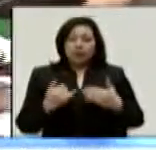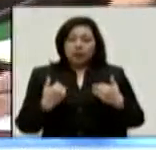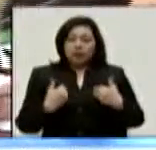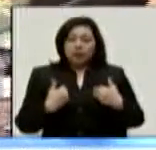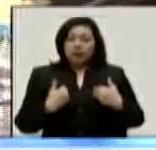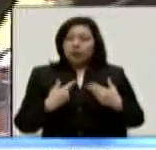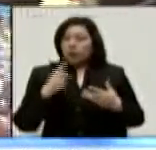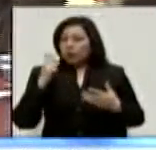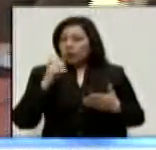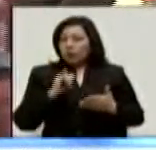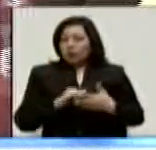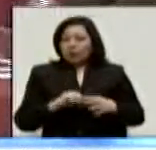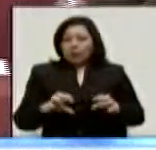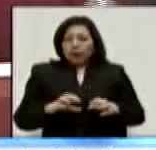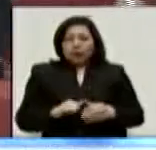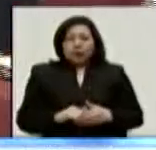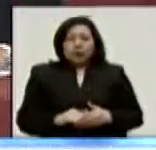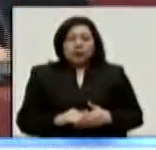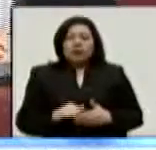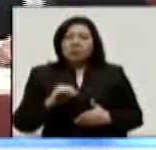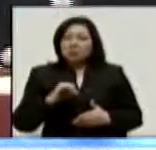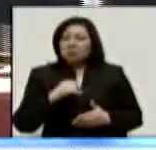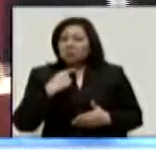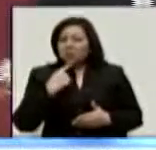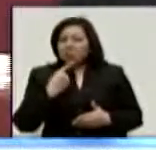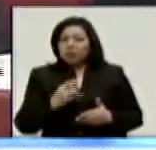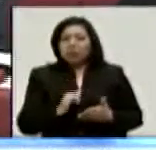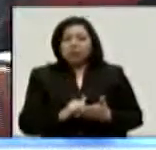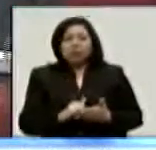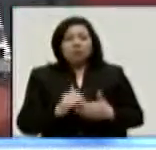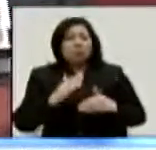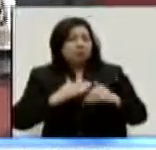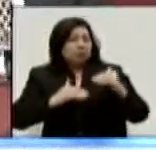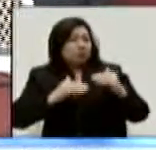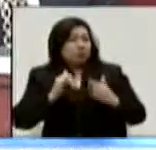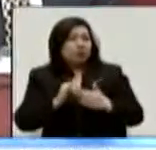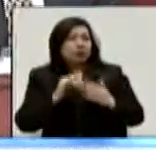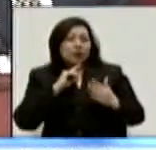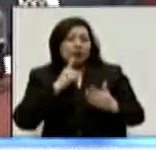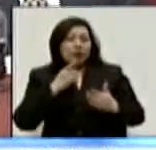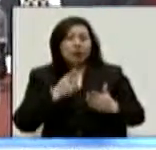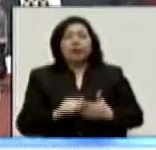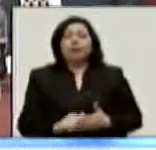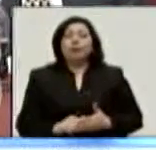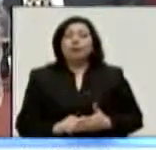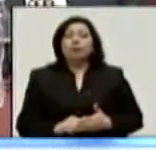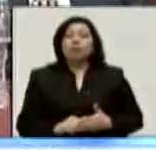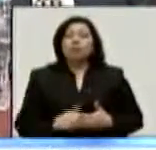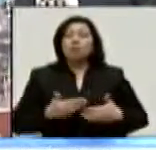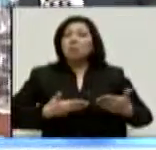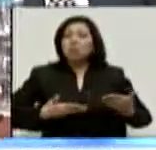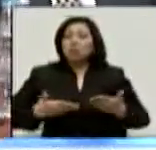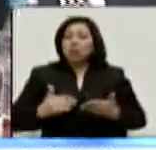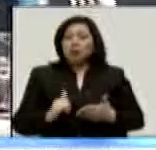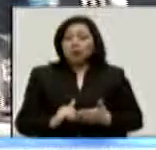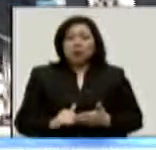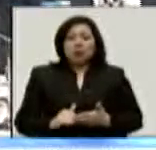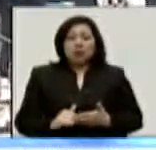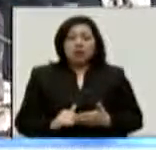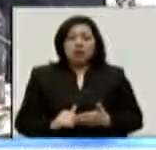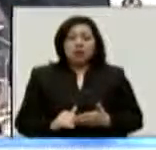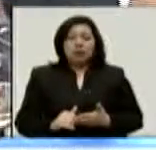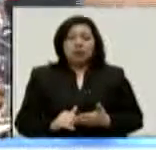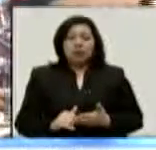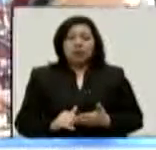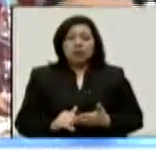blindaje muy difícil de hacer. Y hoy día, mire, inclusive las plataformas que están en utilización, la desmovilización, ¿qué significa la